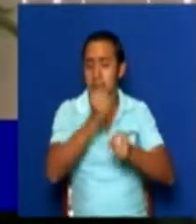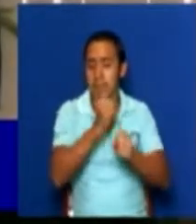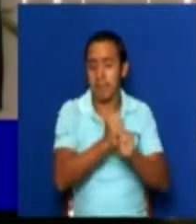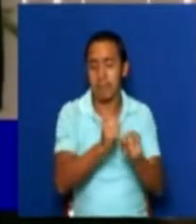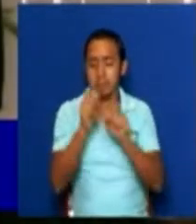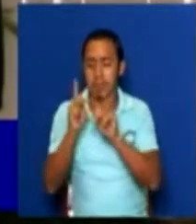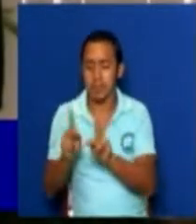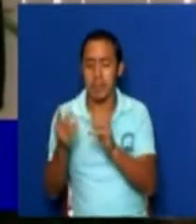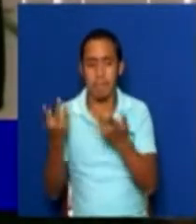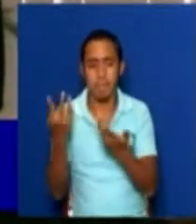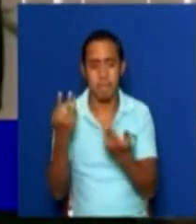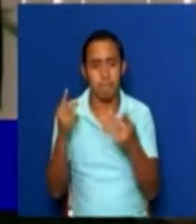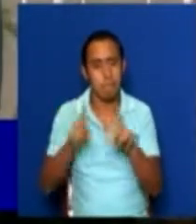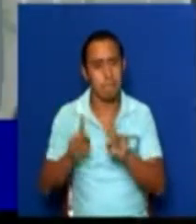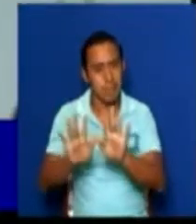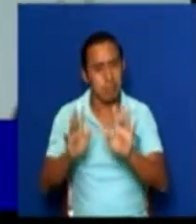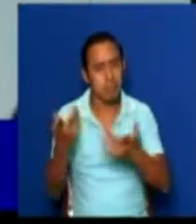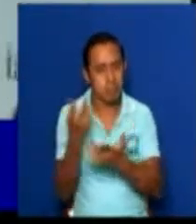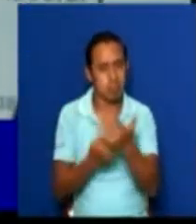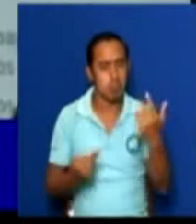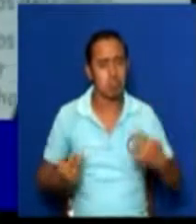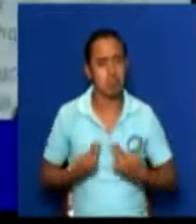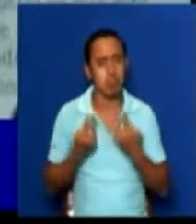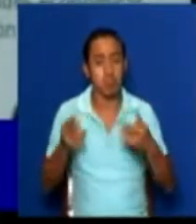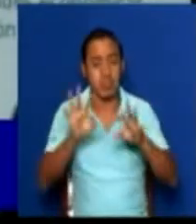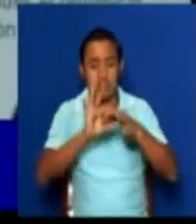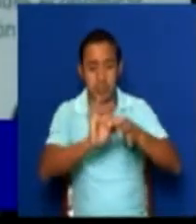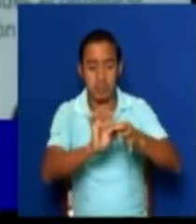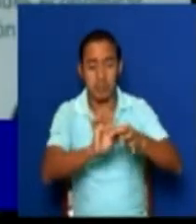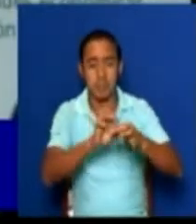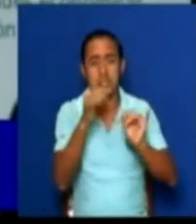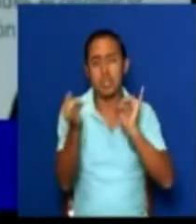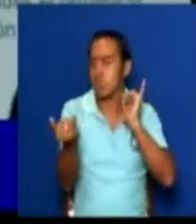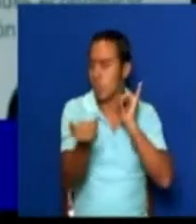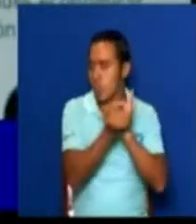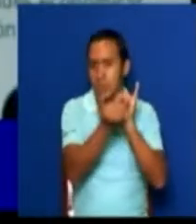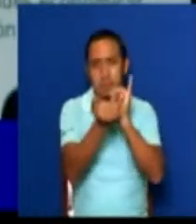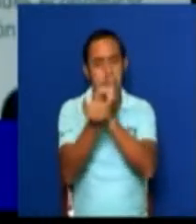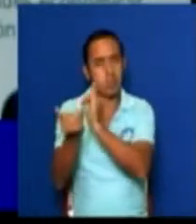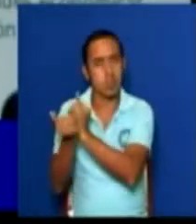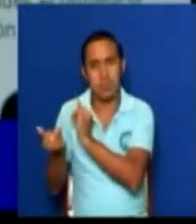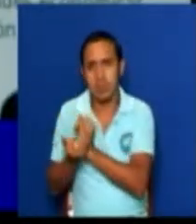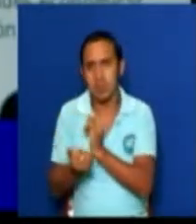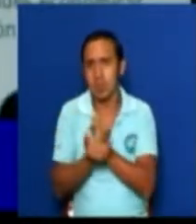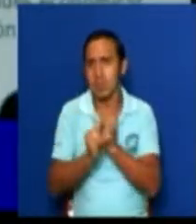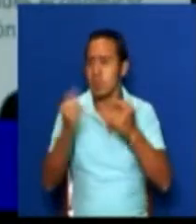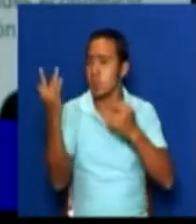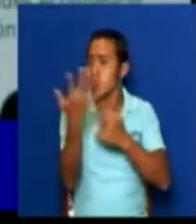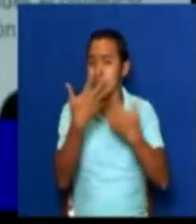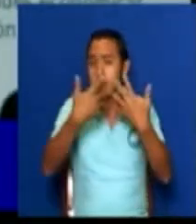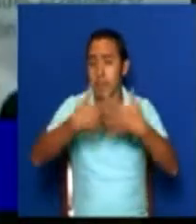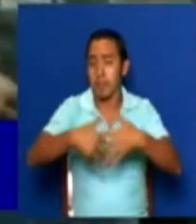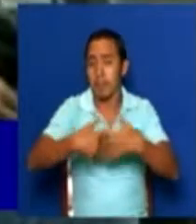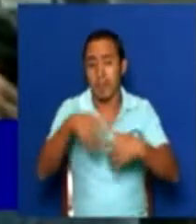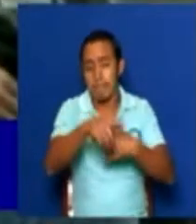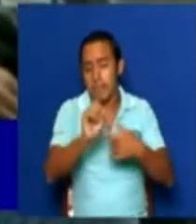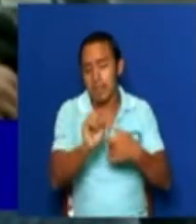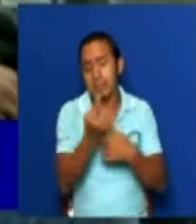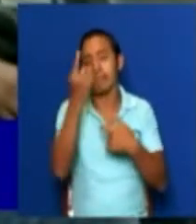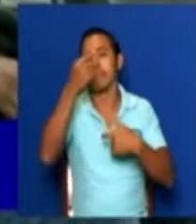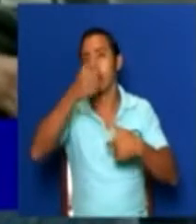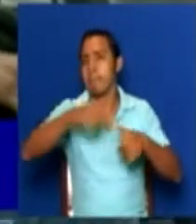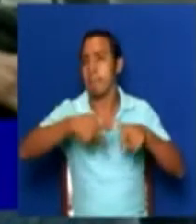y personal. Está claro, quisiéramos que esto fuese en todas las empresas, pero bueno, es un primer paso,